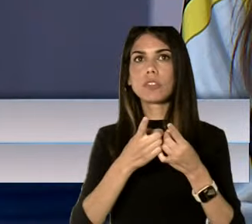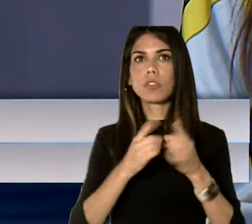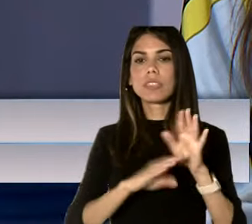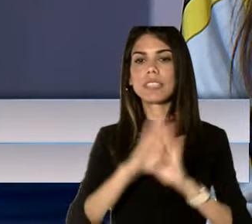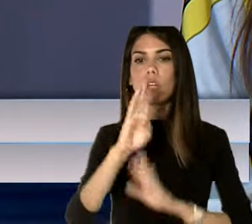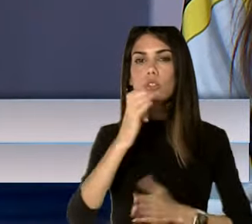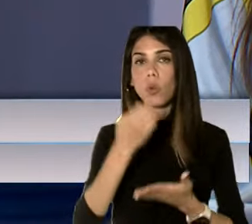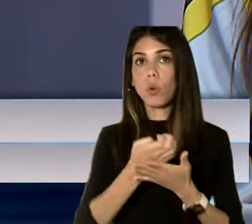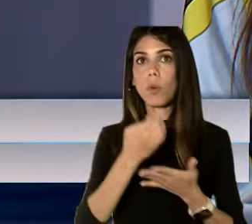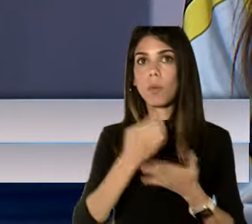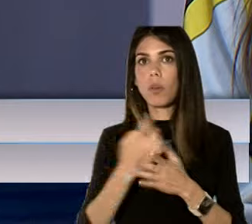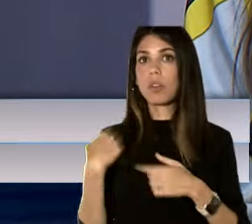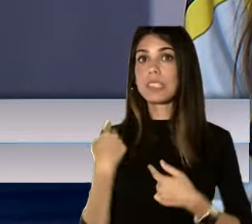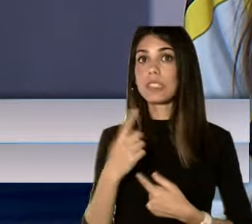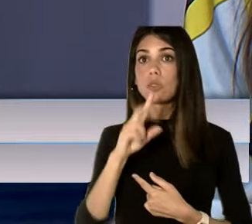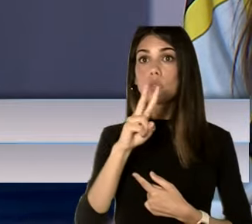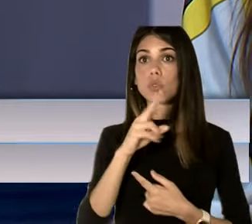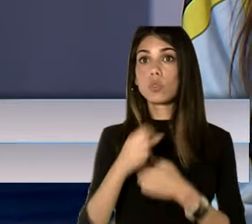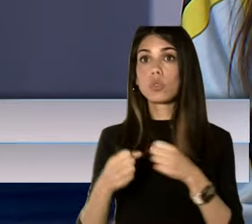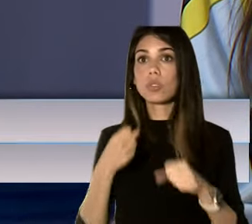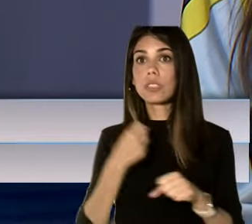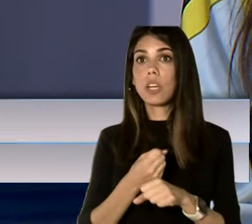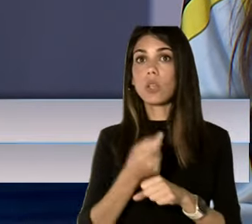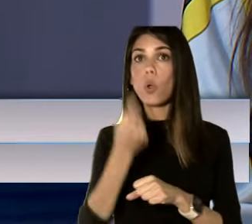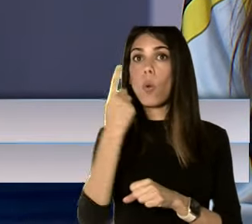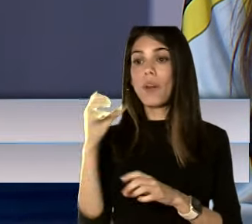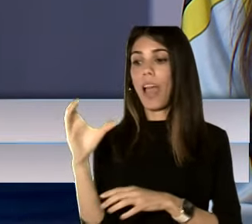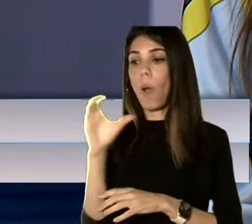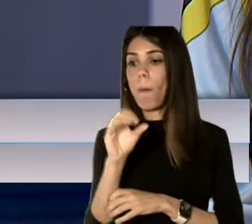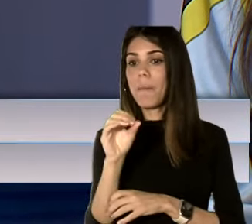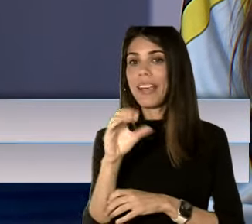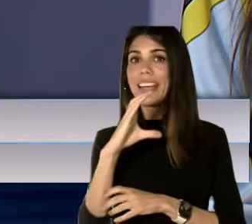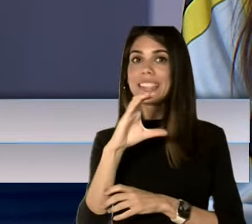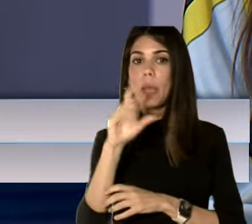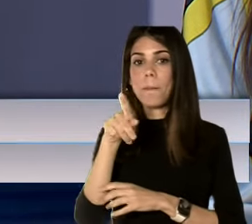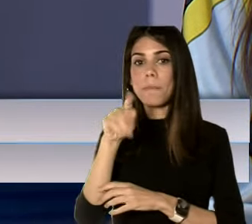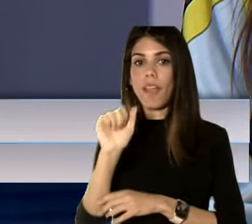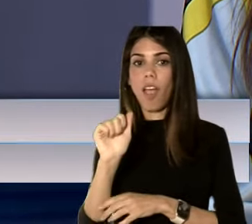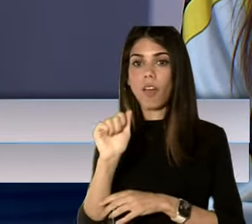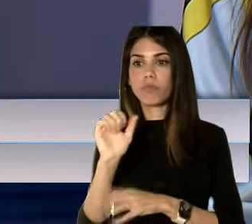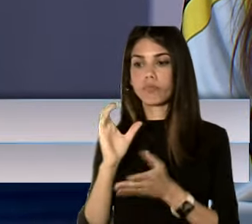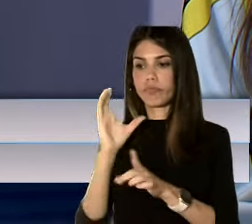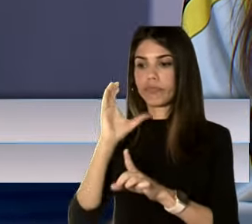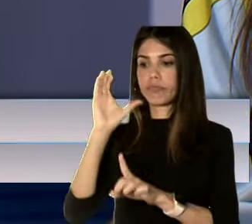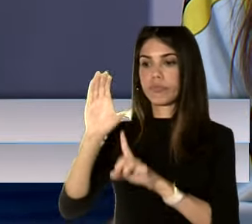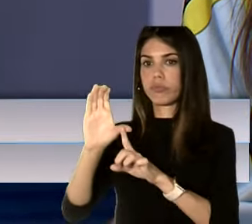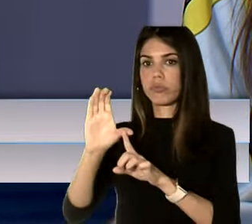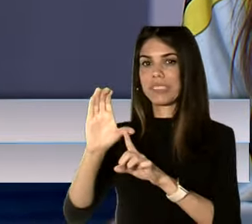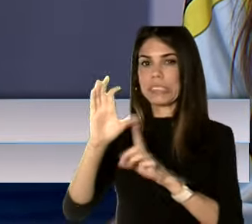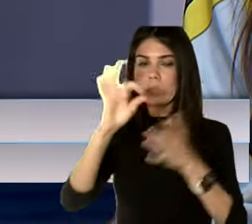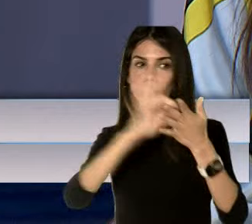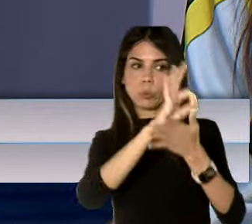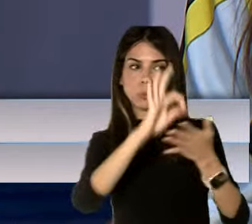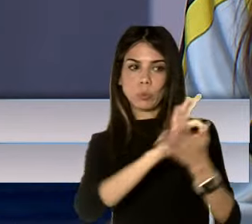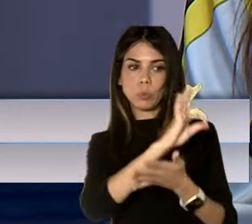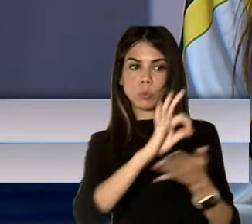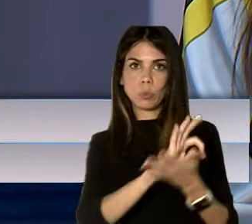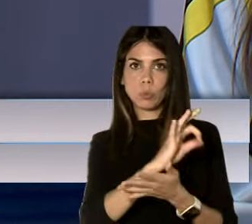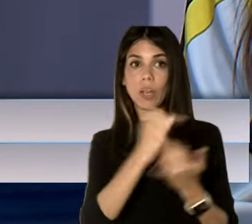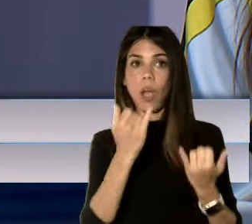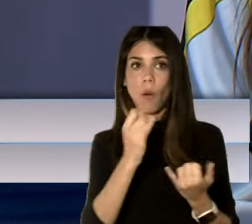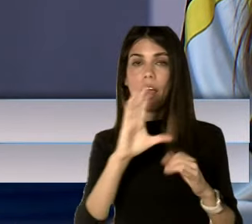años encomendó a una firma de cpa a auditar a todos esos decretos de ley 22 que está ahora bajo ley